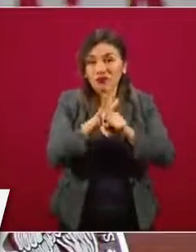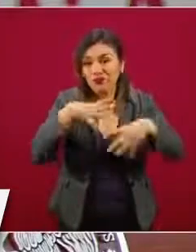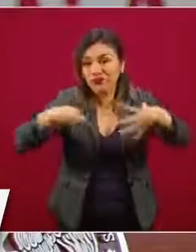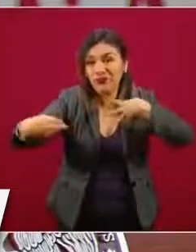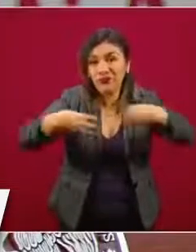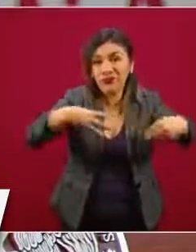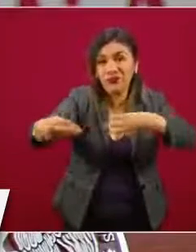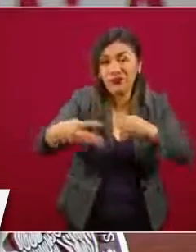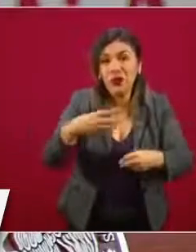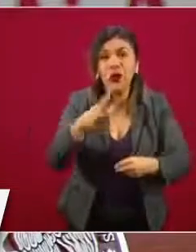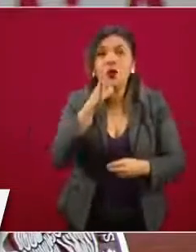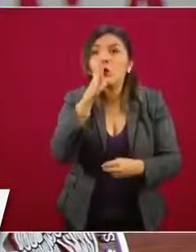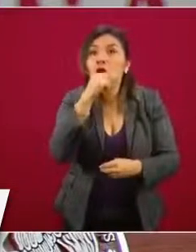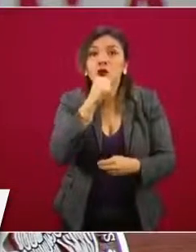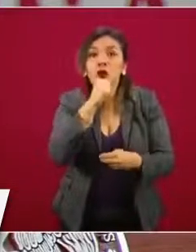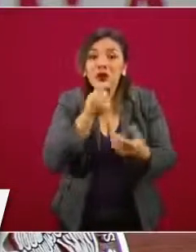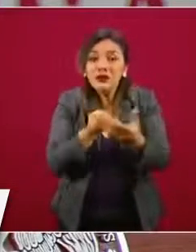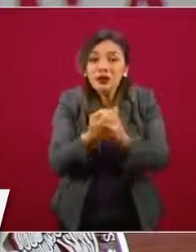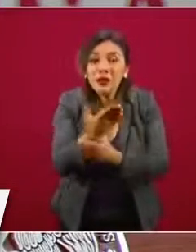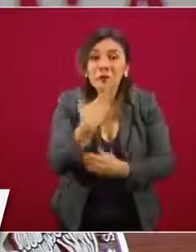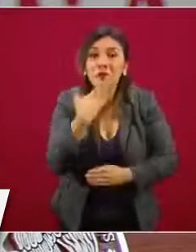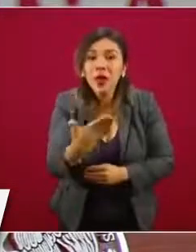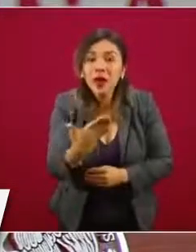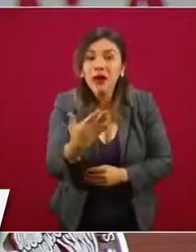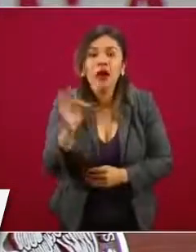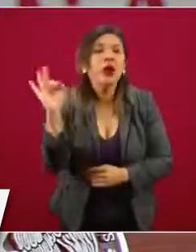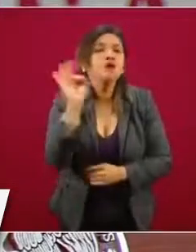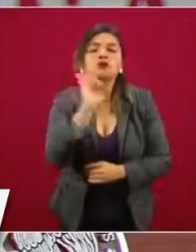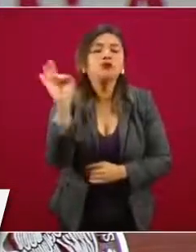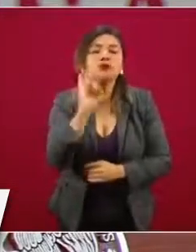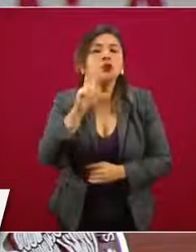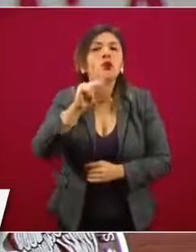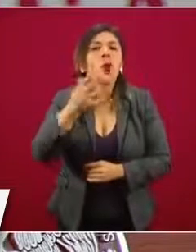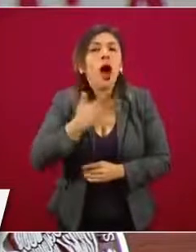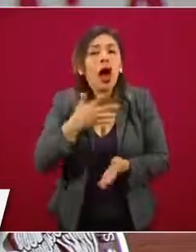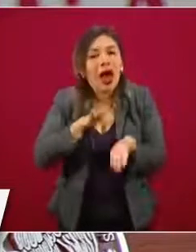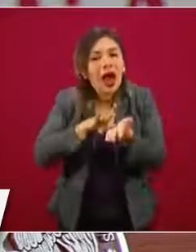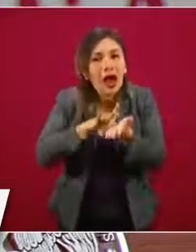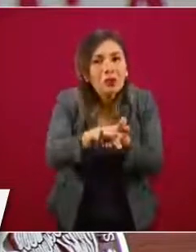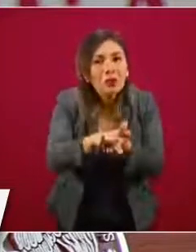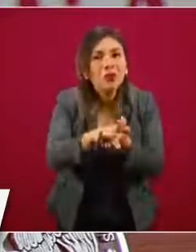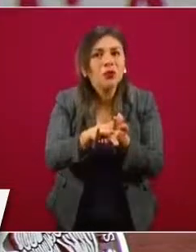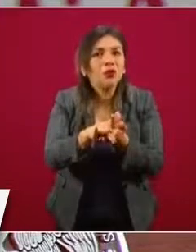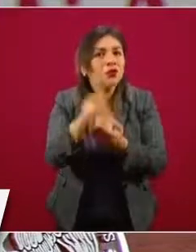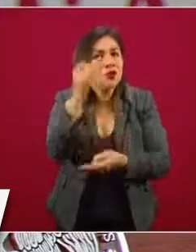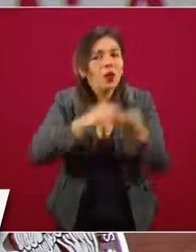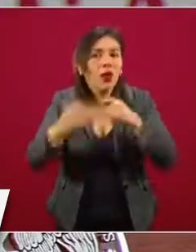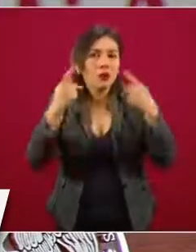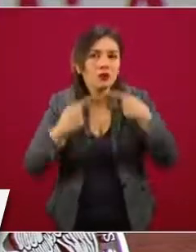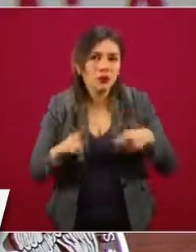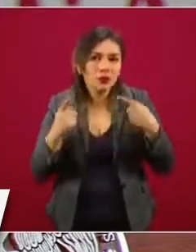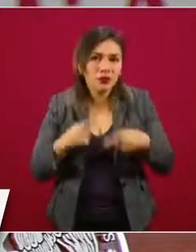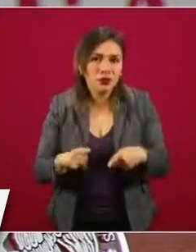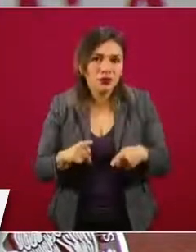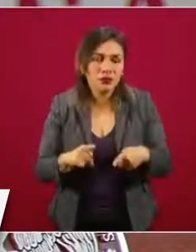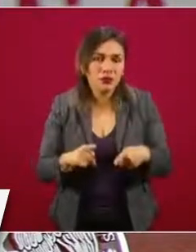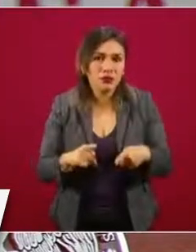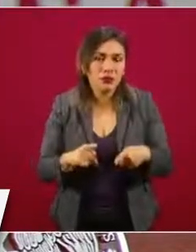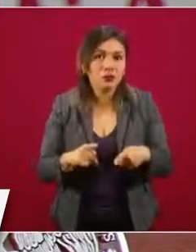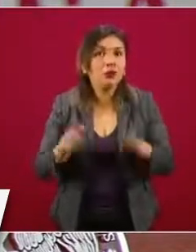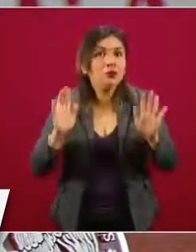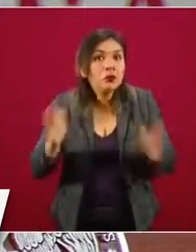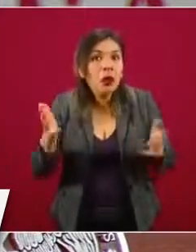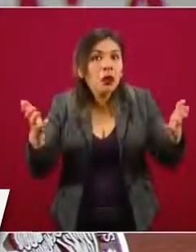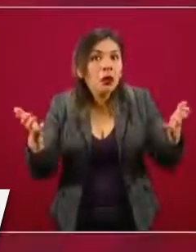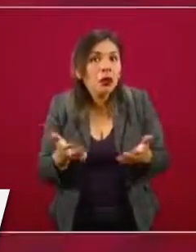de esta crisis, si no se cuenta con el apoyo de la gente. Y lo